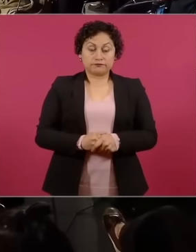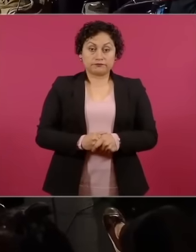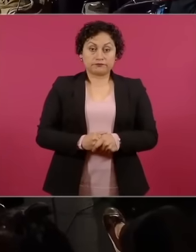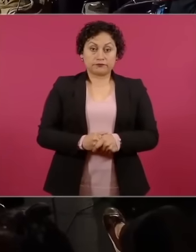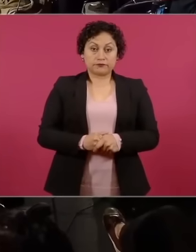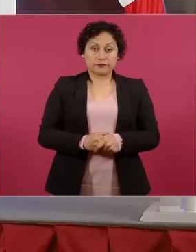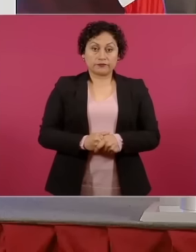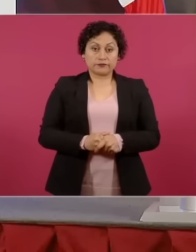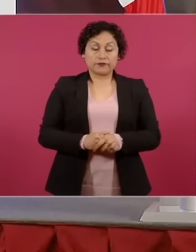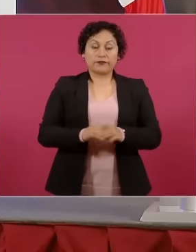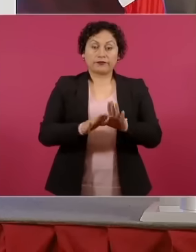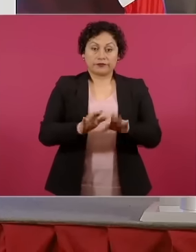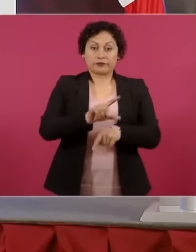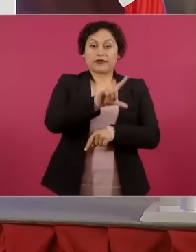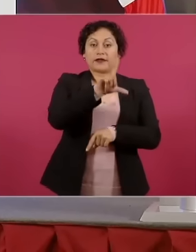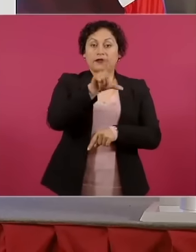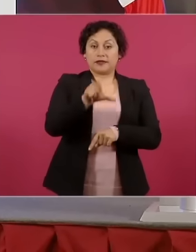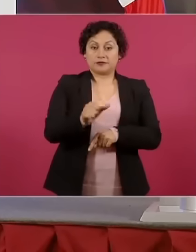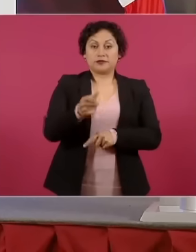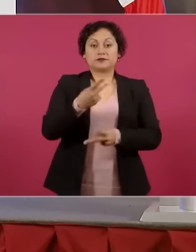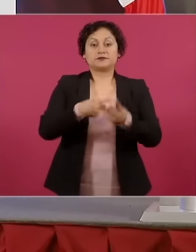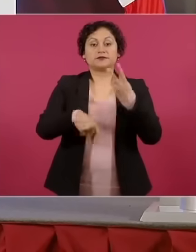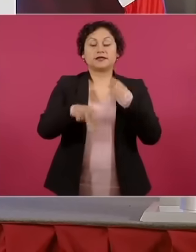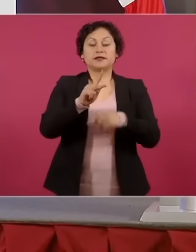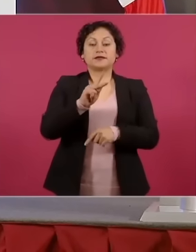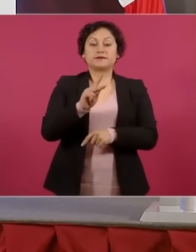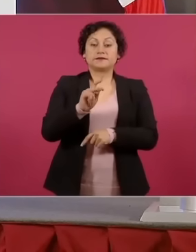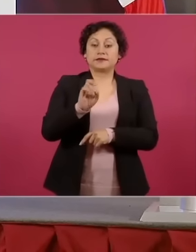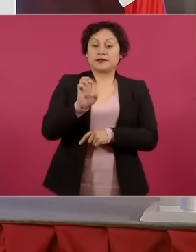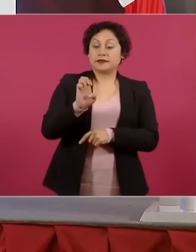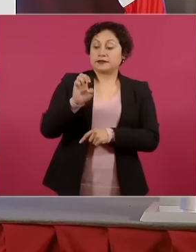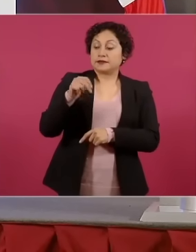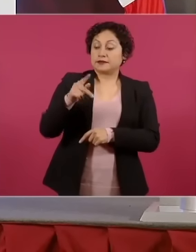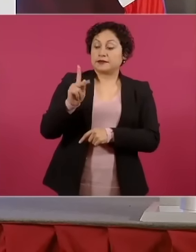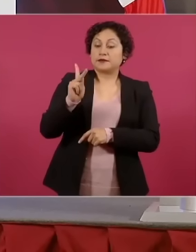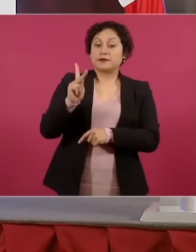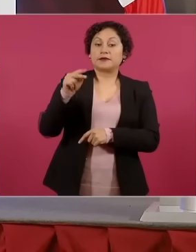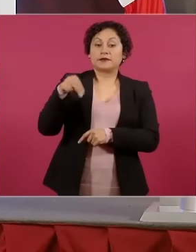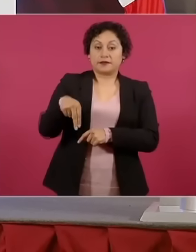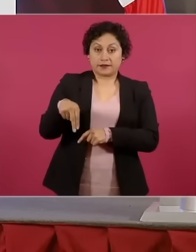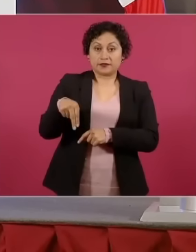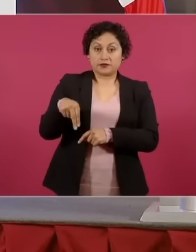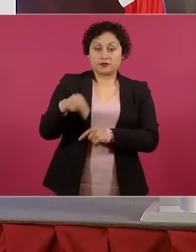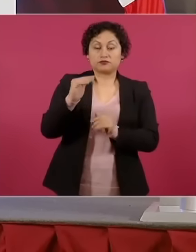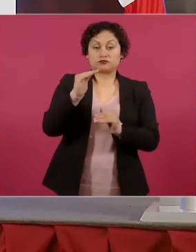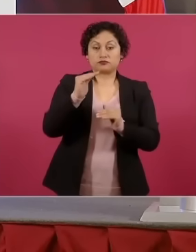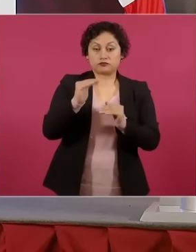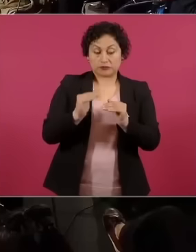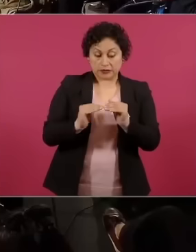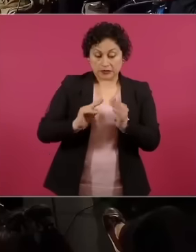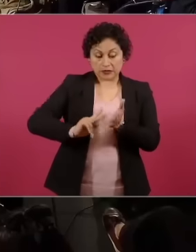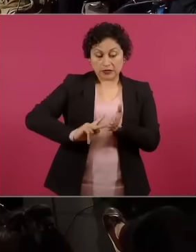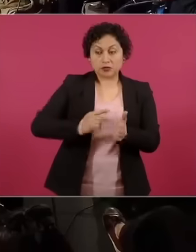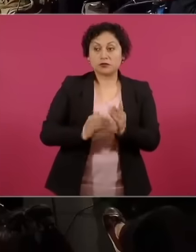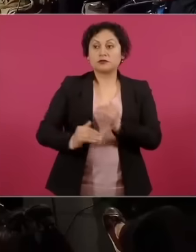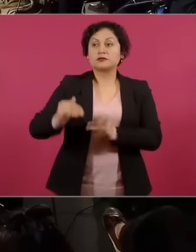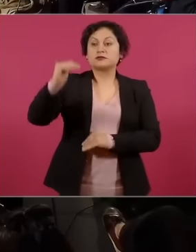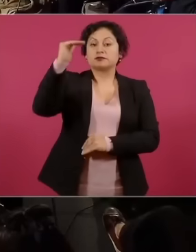Peña baja y vuelve otra vez a subir, pero aquí tienes